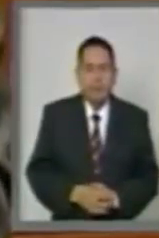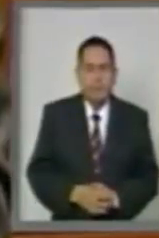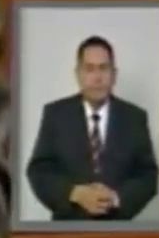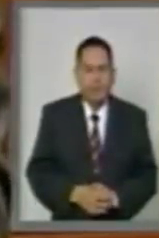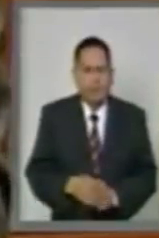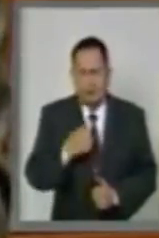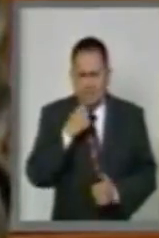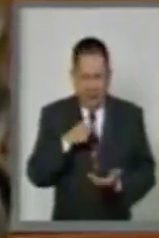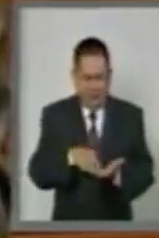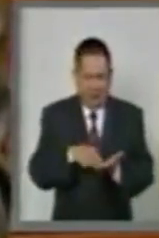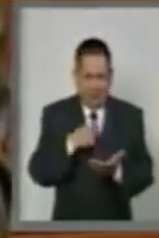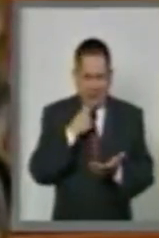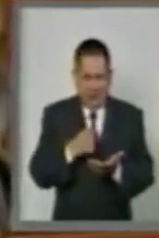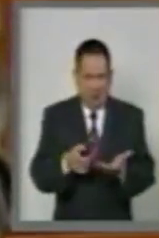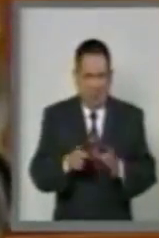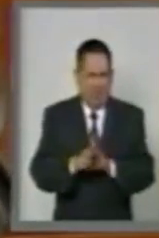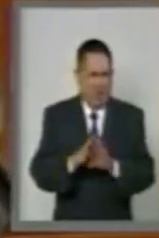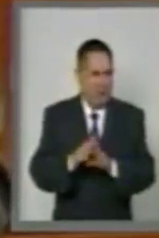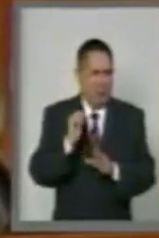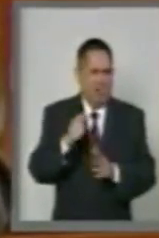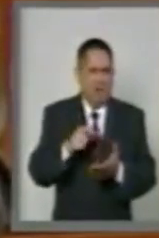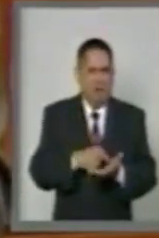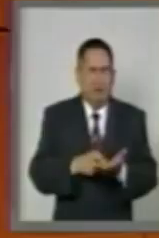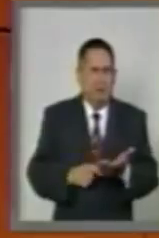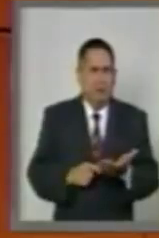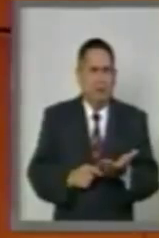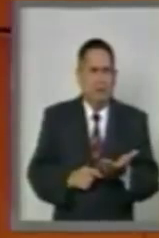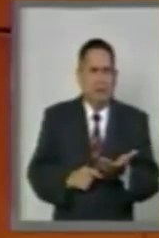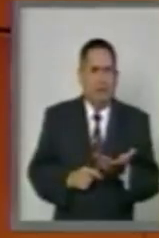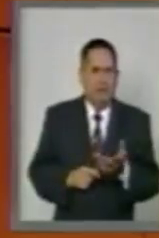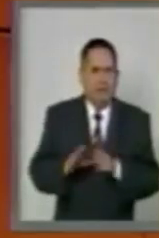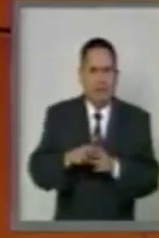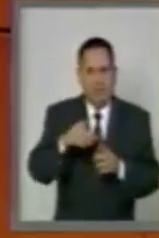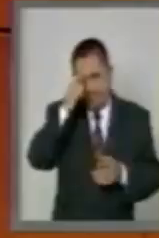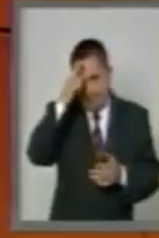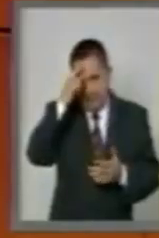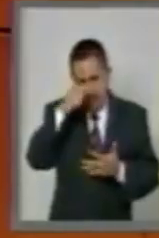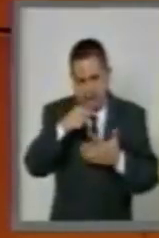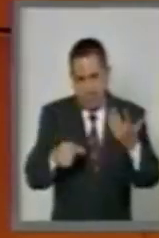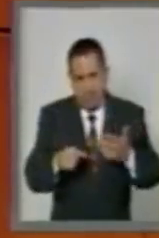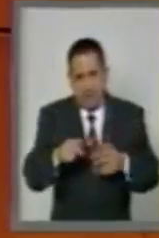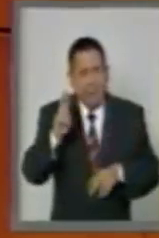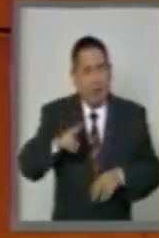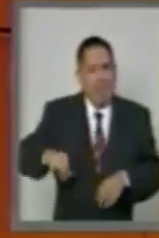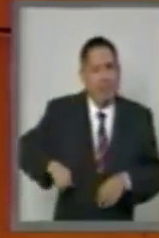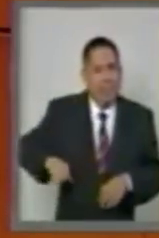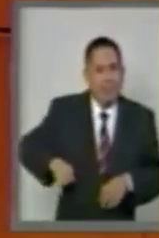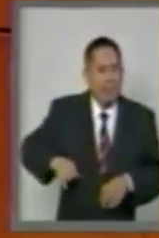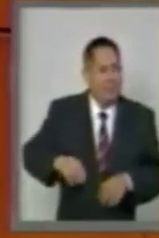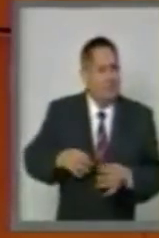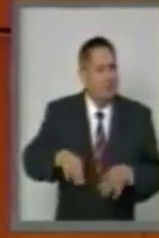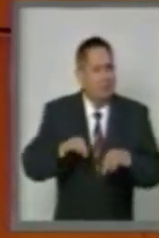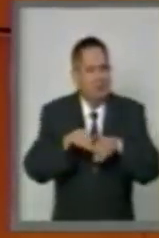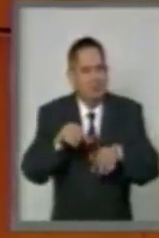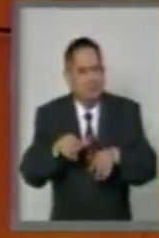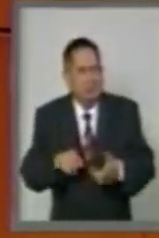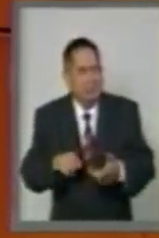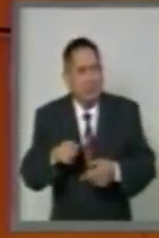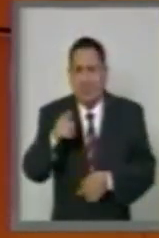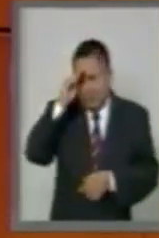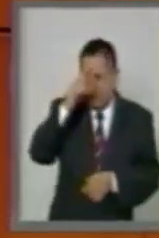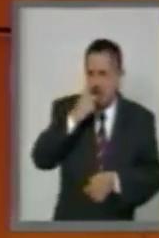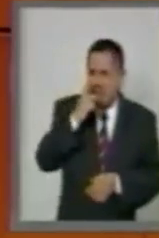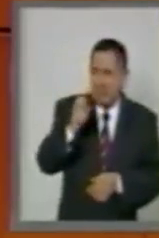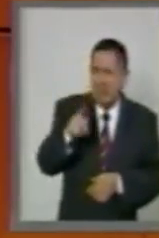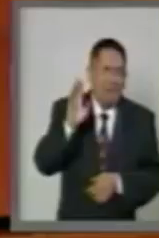Mencionan unas cuantas cosas e inventan. A nadie le interesa ya lo que diga Peña